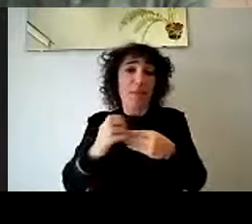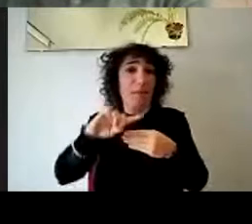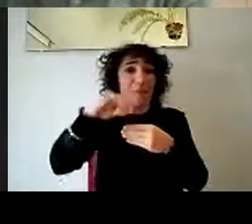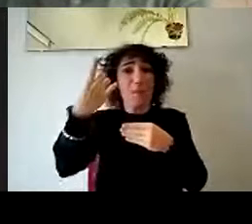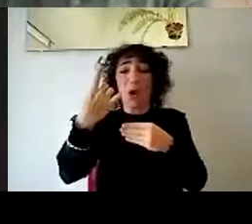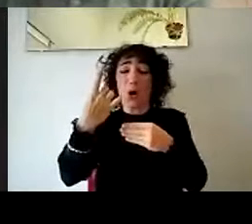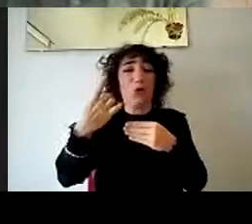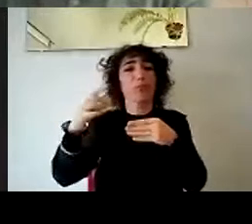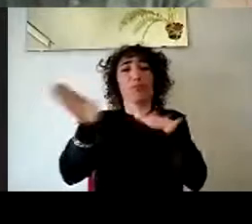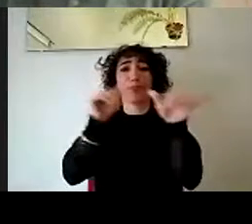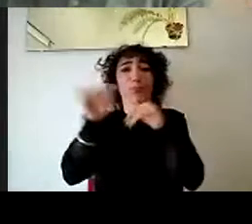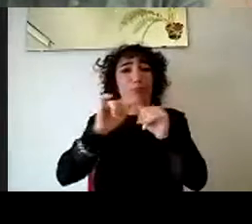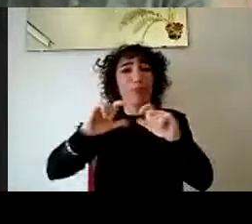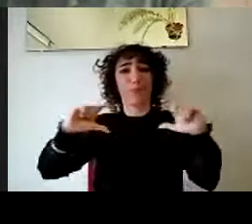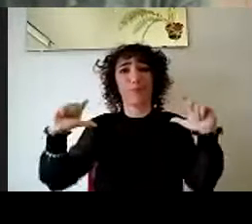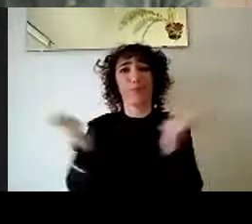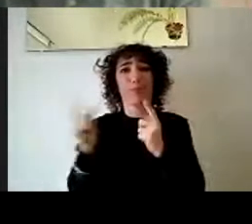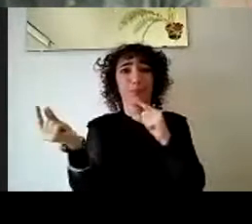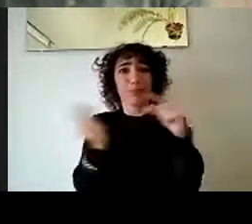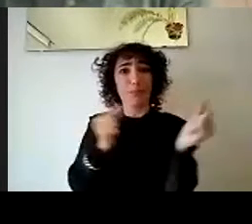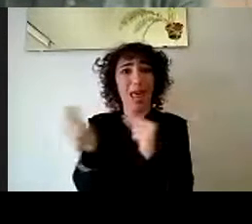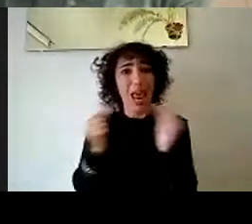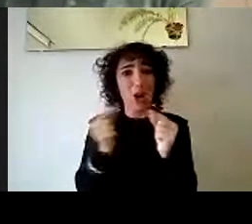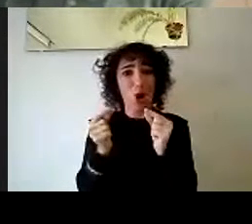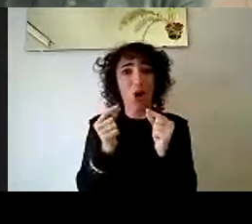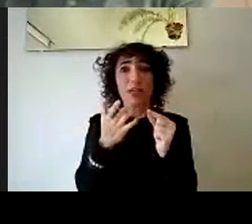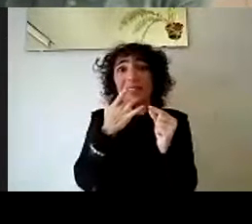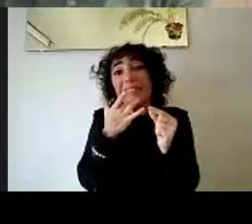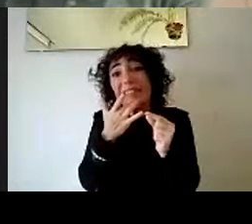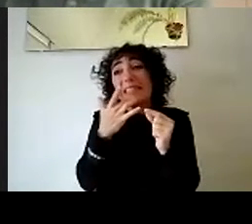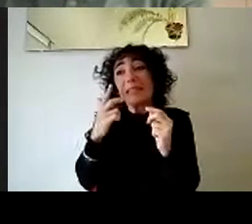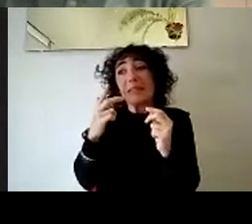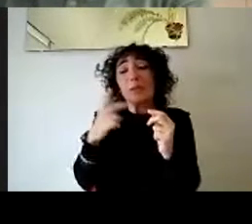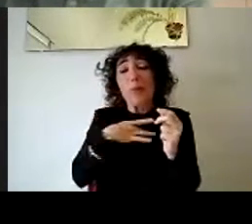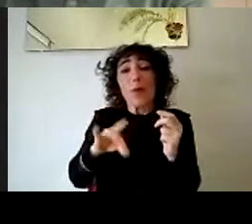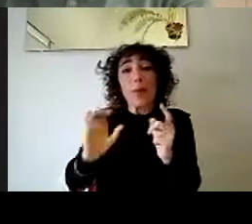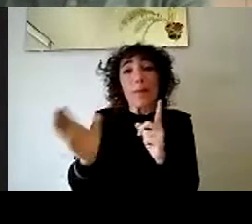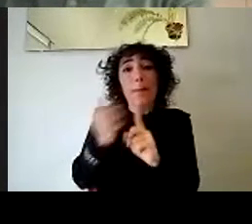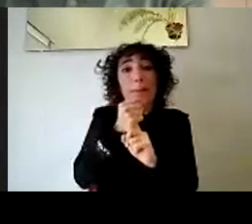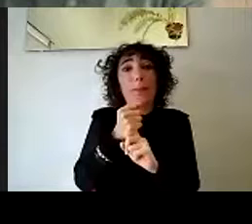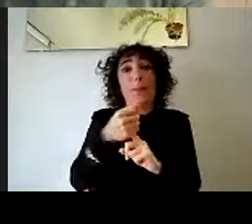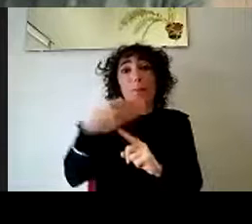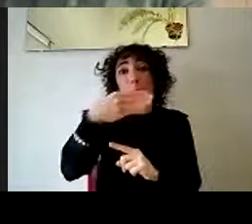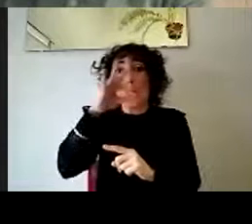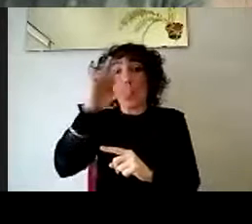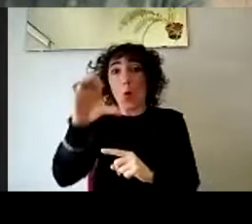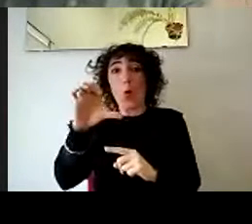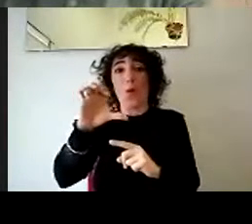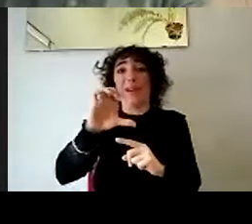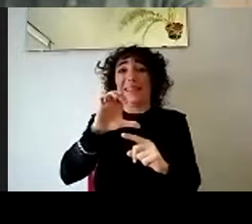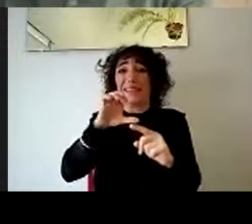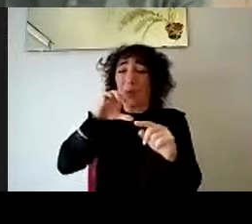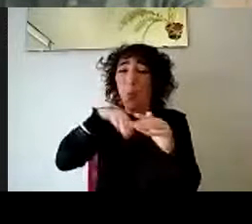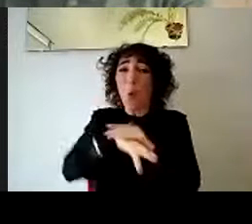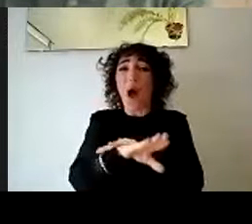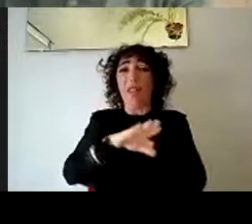somos capaces de que el boletín nos reserve la publicación el 31, porque si no, para nada lo hacemos. Si no